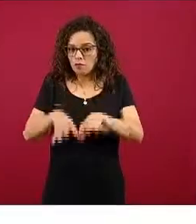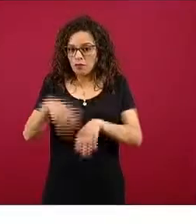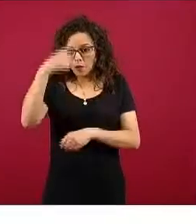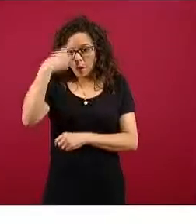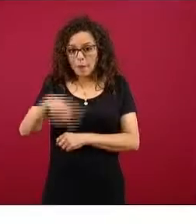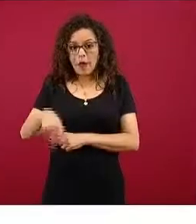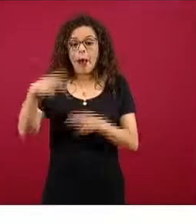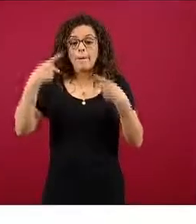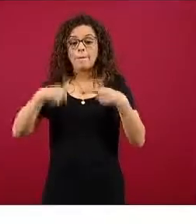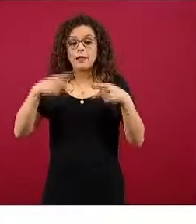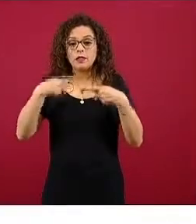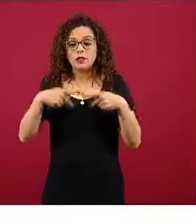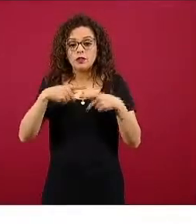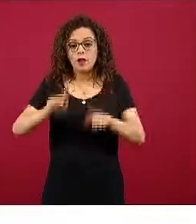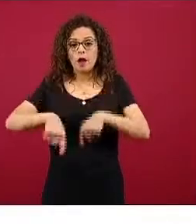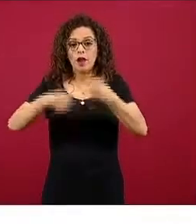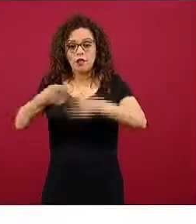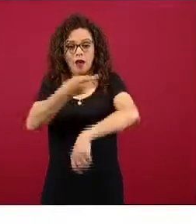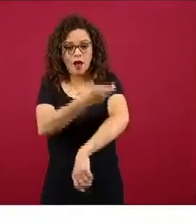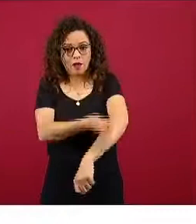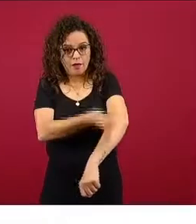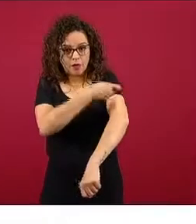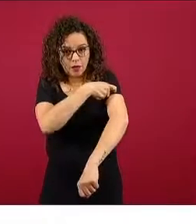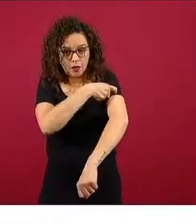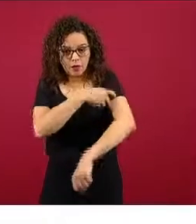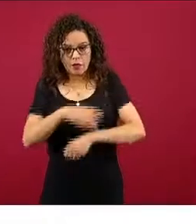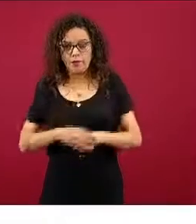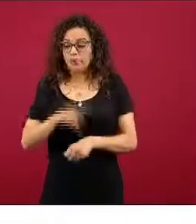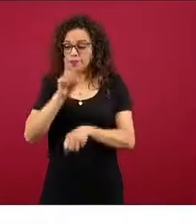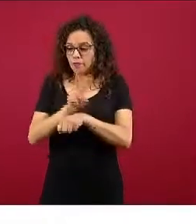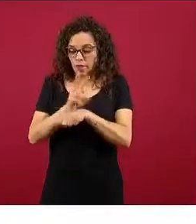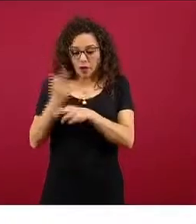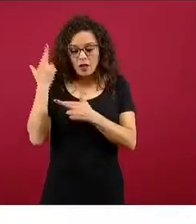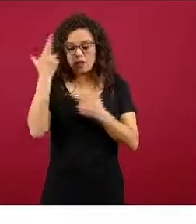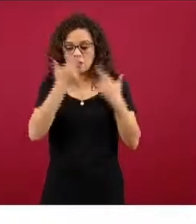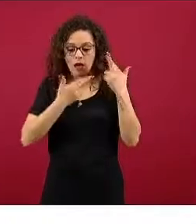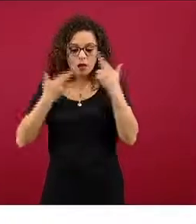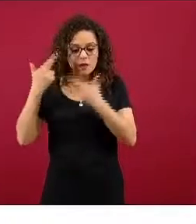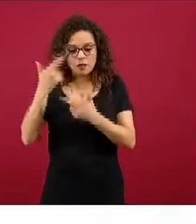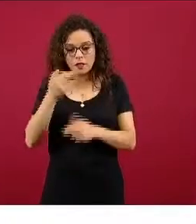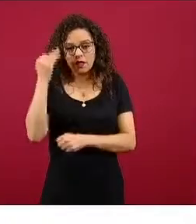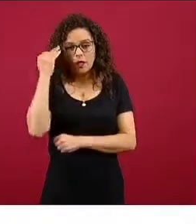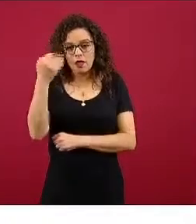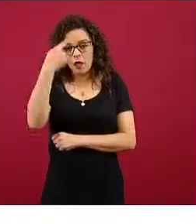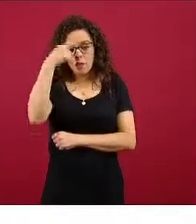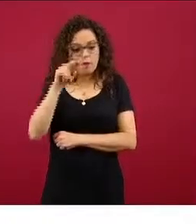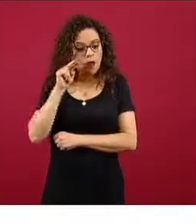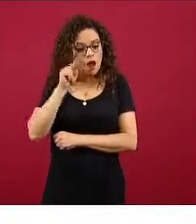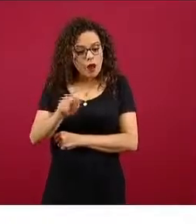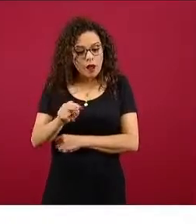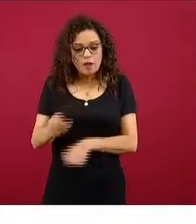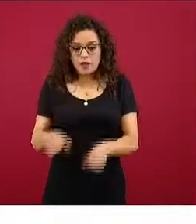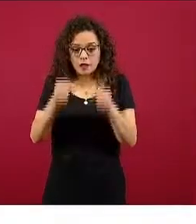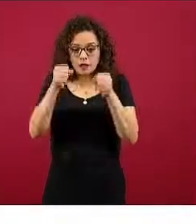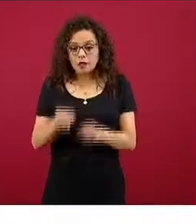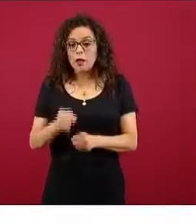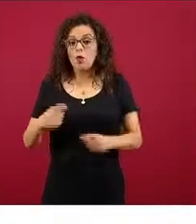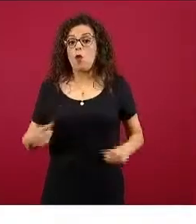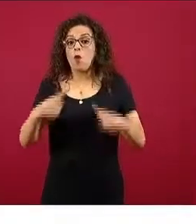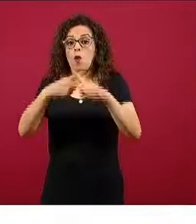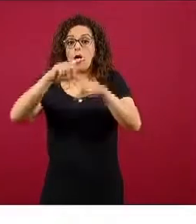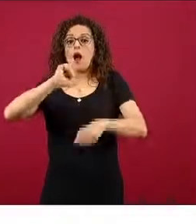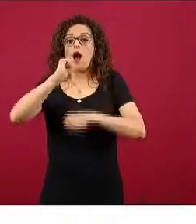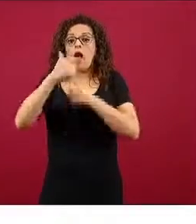personas que recibirán la vacuna, su observación durante el tiempo perentorio para estar seguros que no tengan una reacción inmediata por